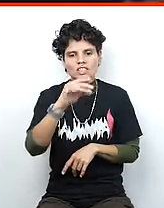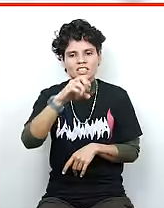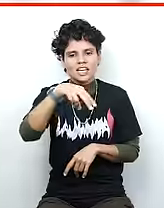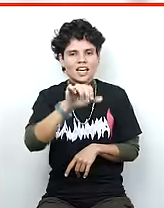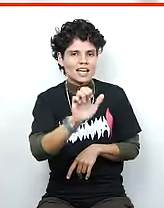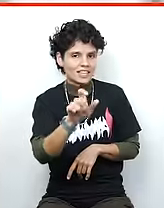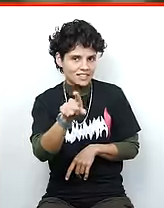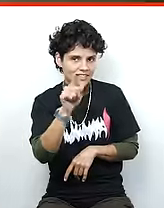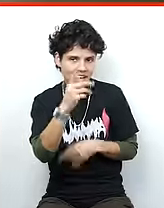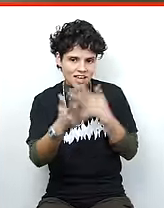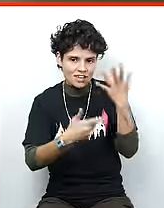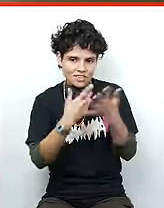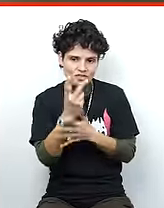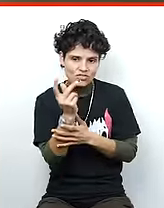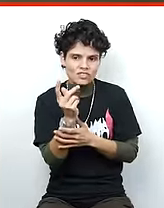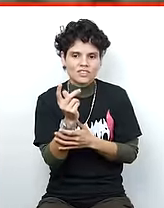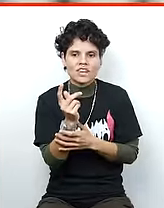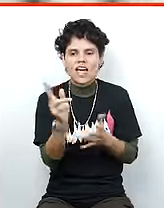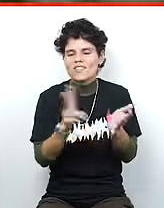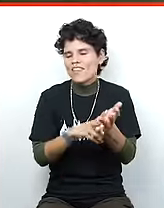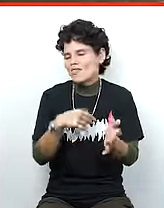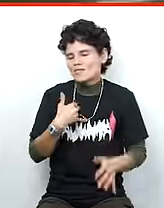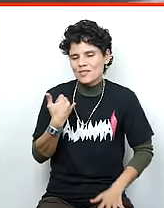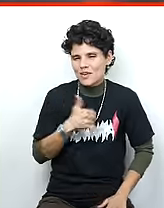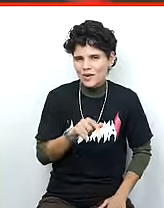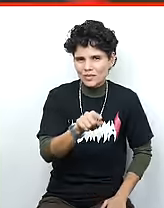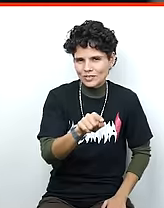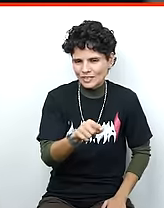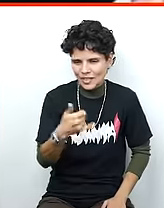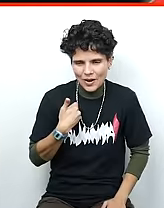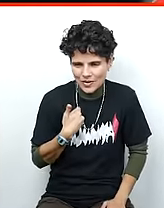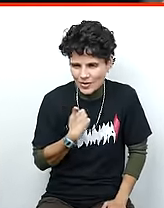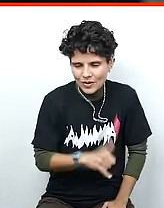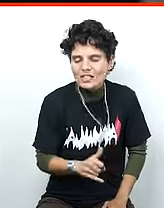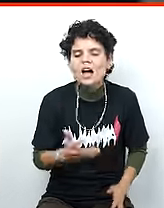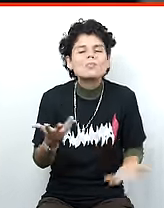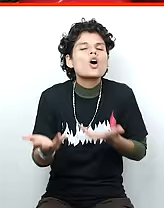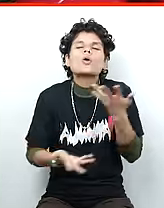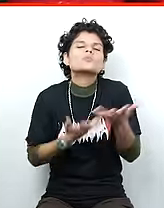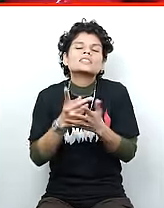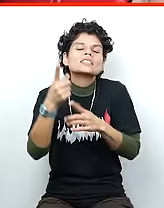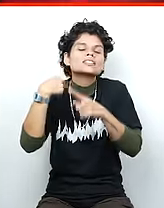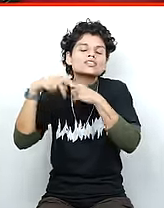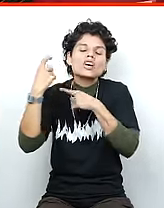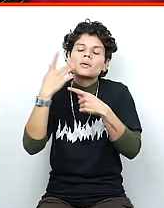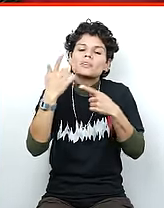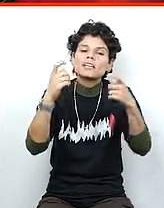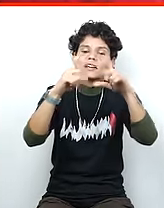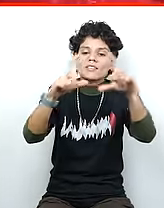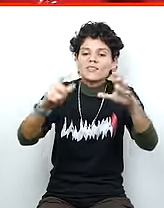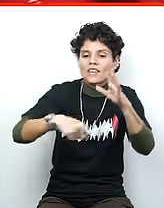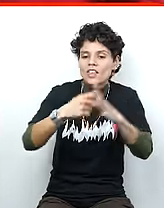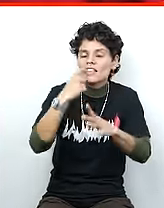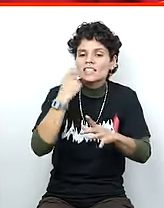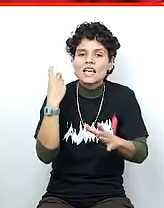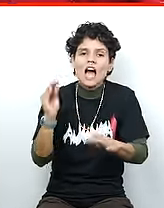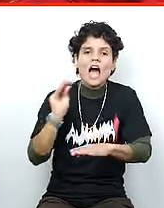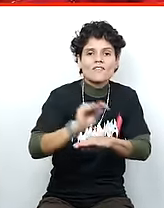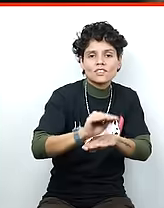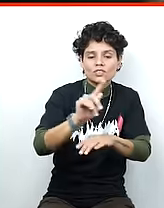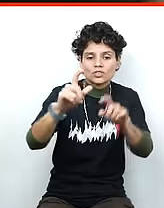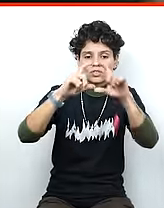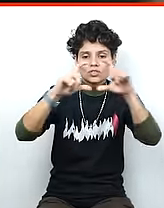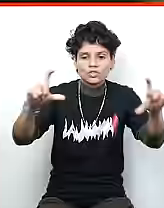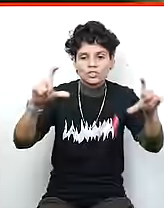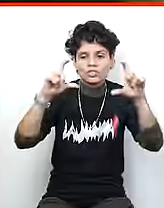inicio. Cochinada es un tema que no me gusta. Bo. Ya, pero ¿cómo parte? Parte ya. Con un aviso parental. No, lo que